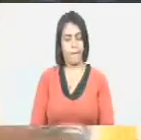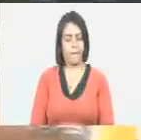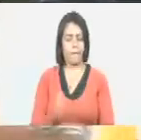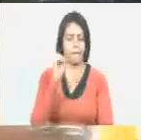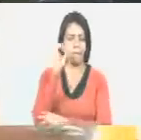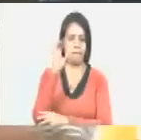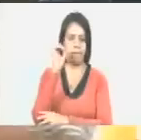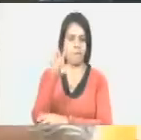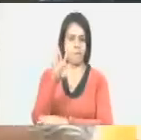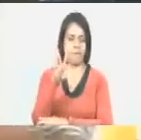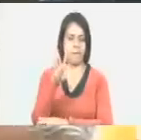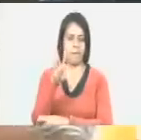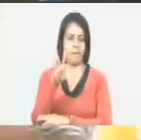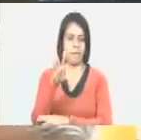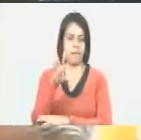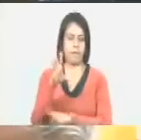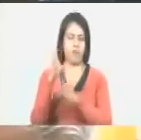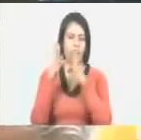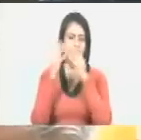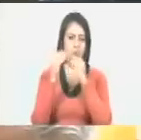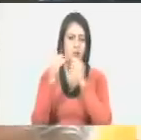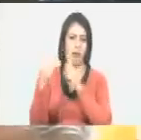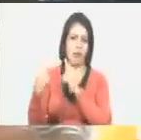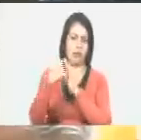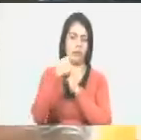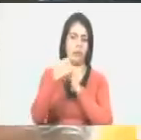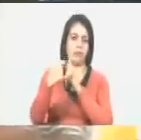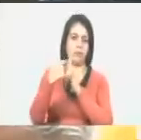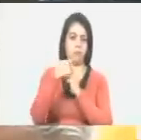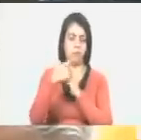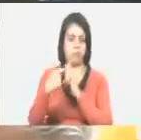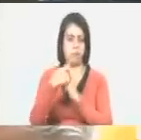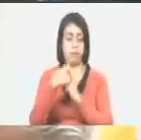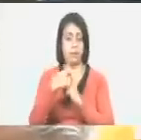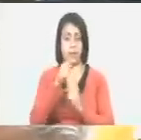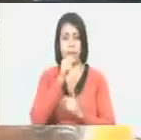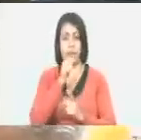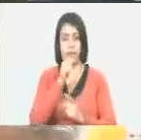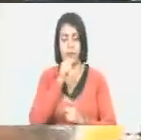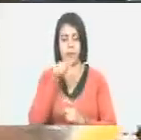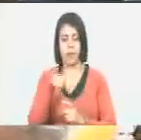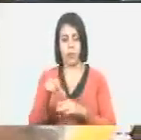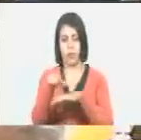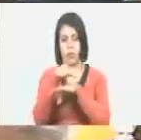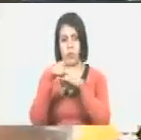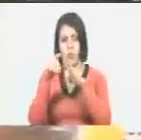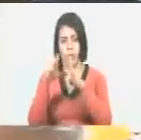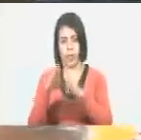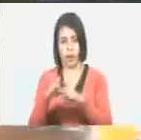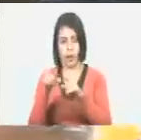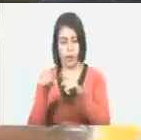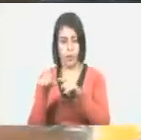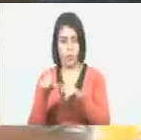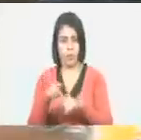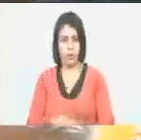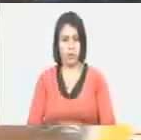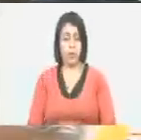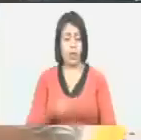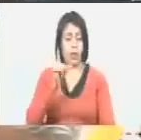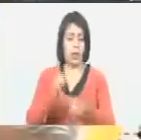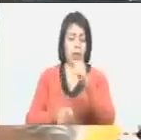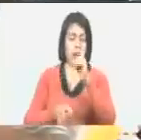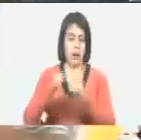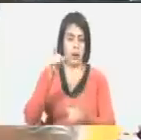concejal ha recibido numerosos ataques de parte del gobernador del estado,